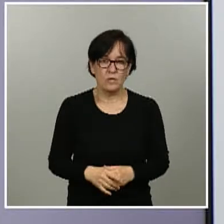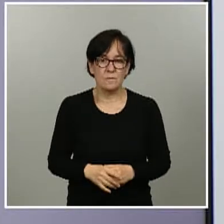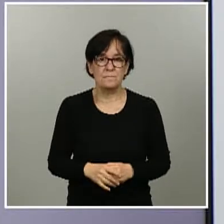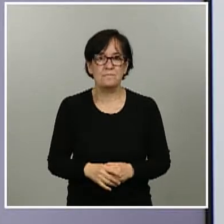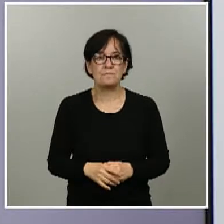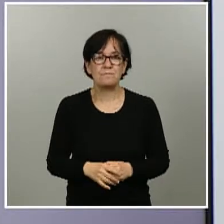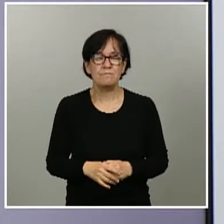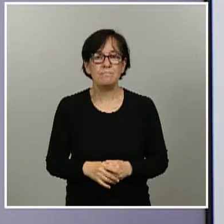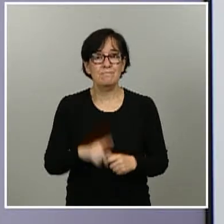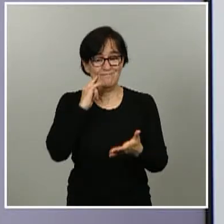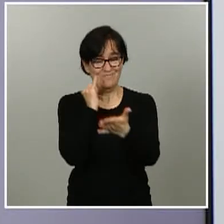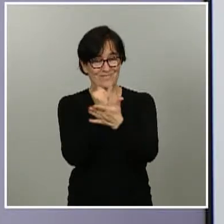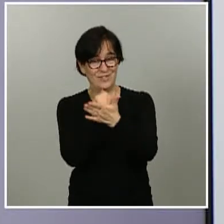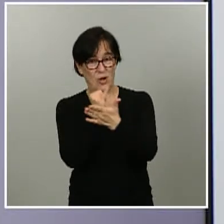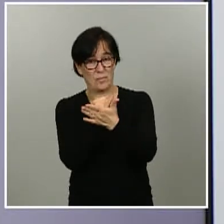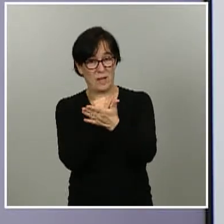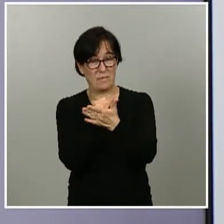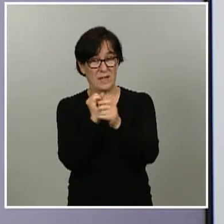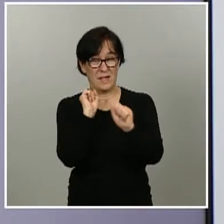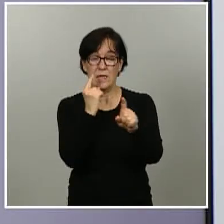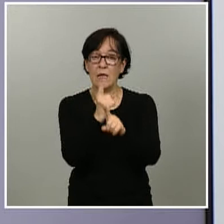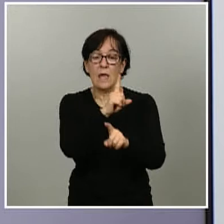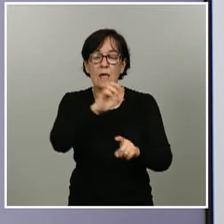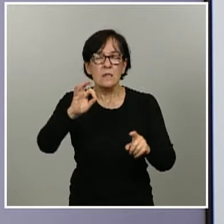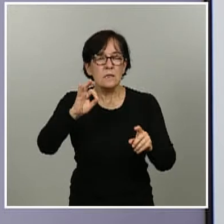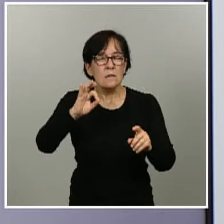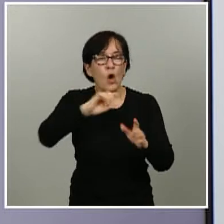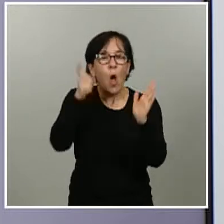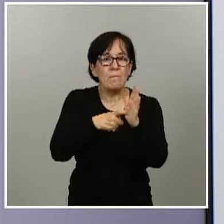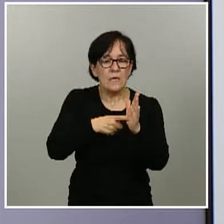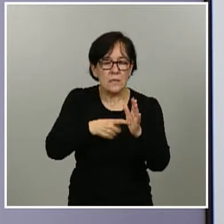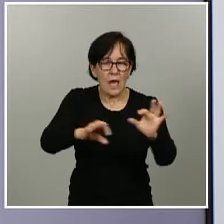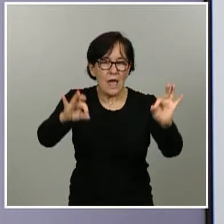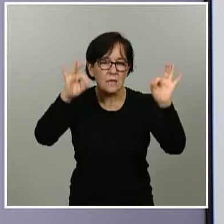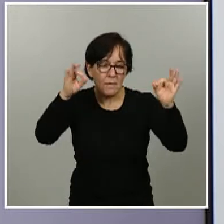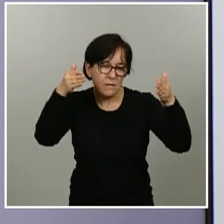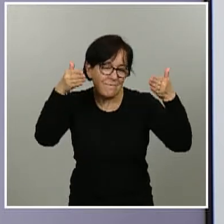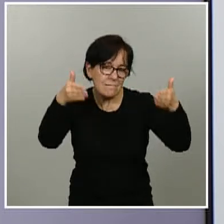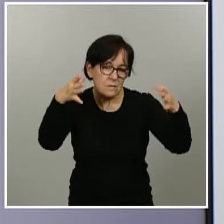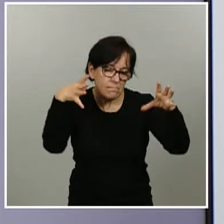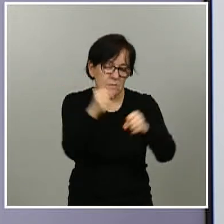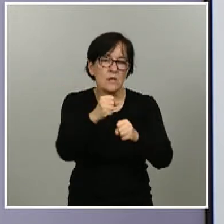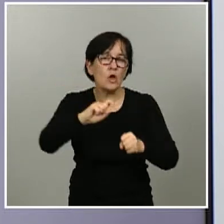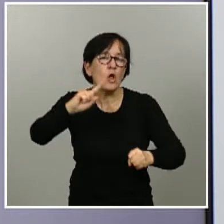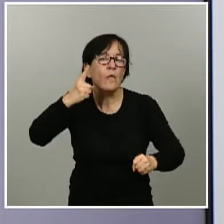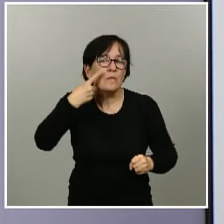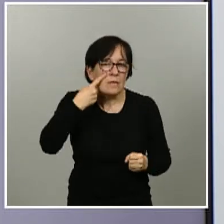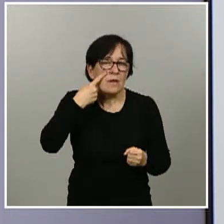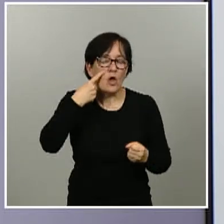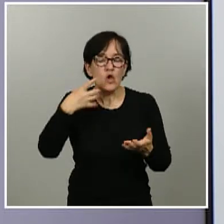Una prueba de anticuerpo que no sea 100% específica, es decir, que no detecte